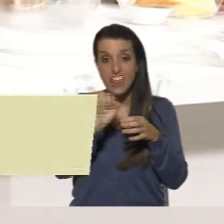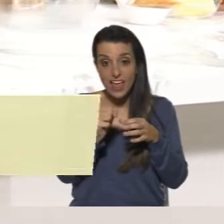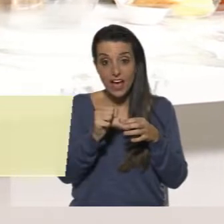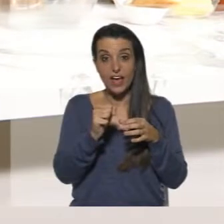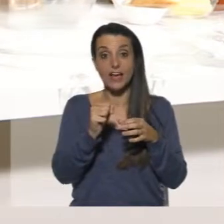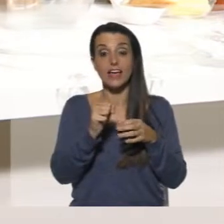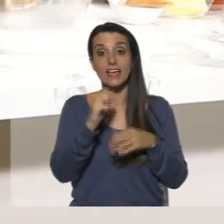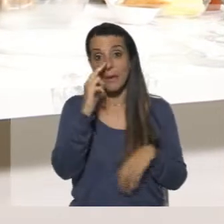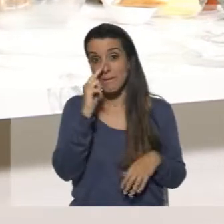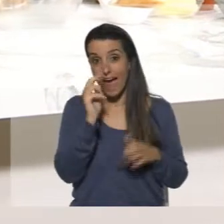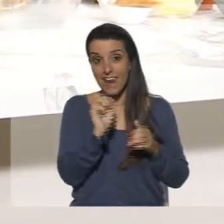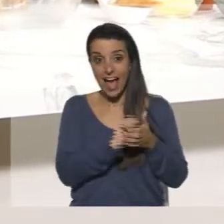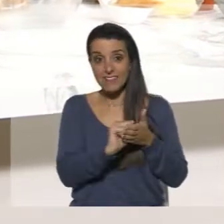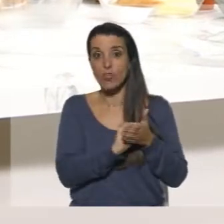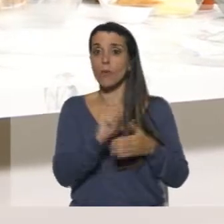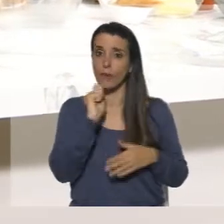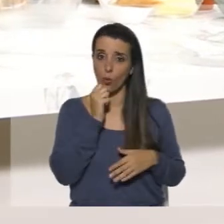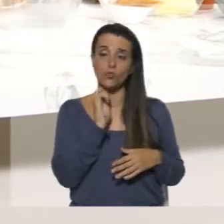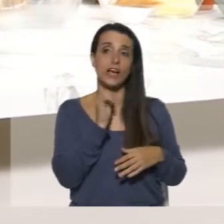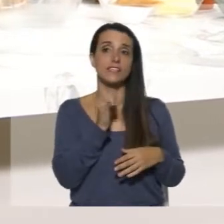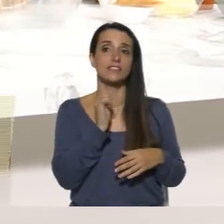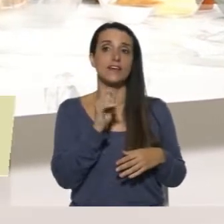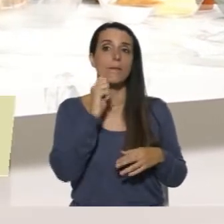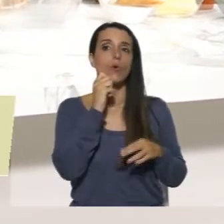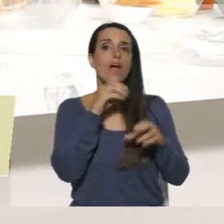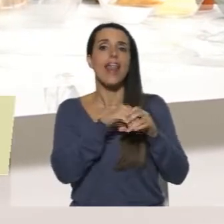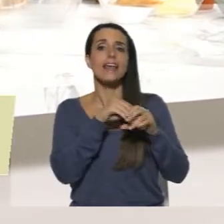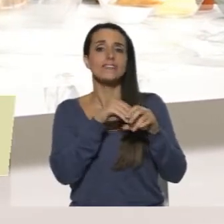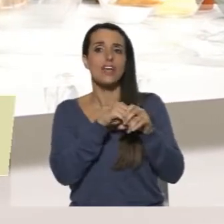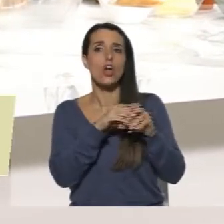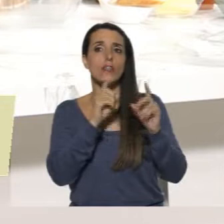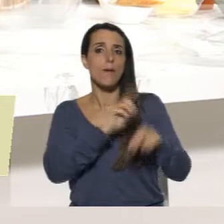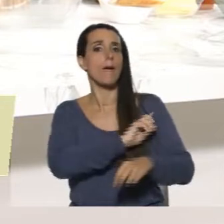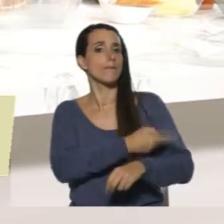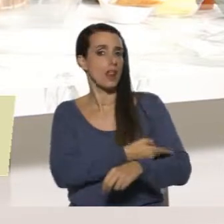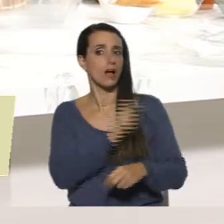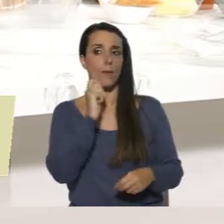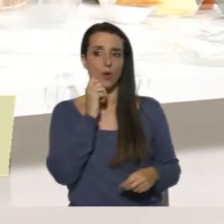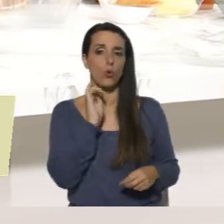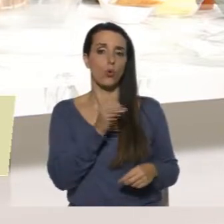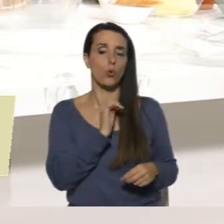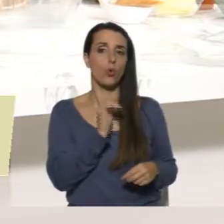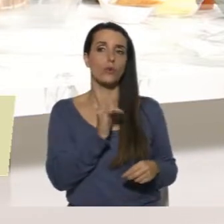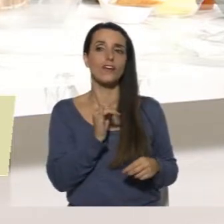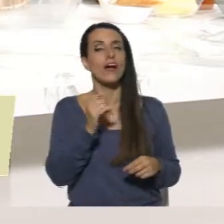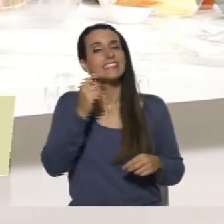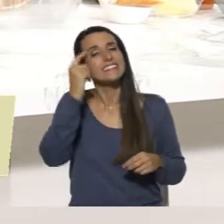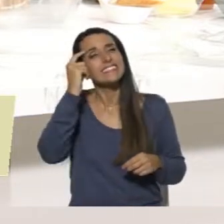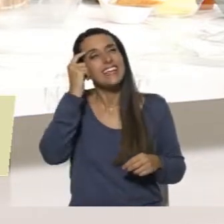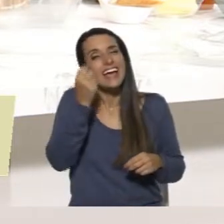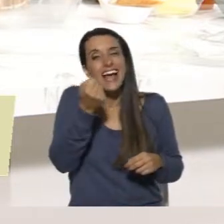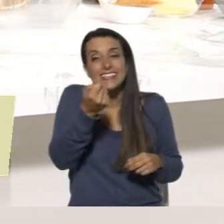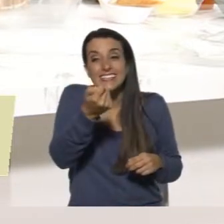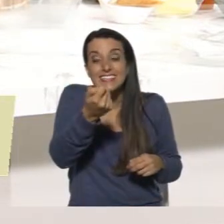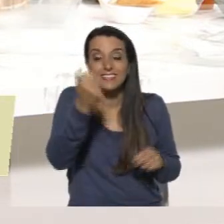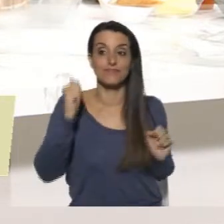equivoco, dijiste. Por supuesto. Tres cosas, me gusta, bien. Me gusta. Y me gusta el relleno que había dicho antes de espinaca hasta también. Con espinaca. Me gusta, lo pensé en ponerle espinaca, tuve ahí